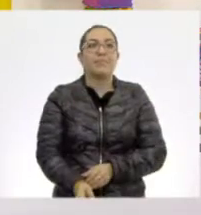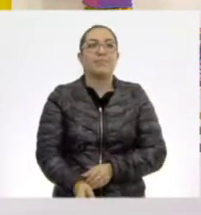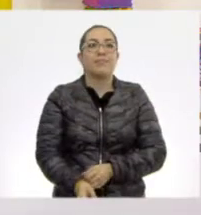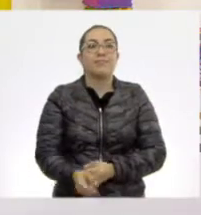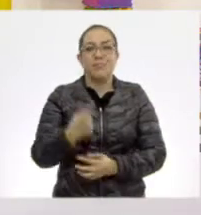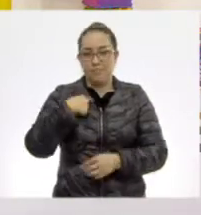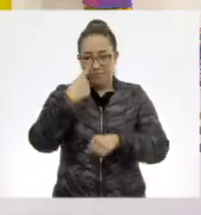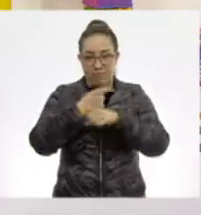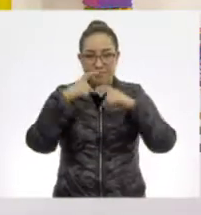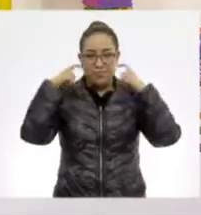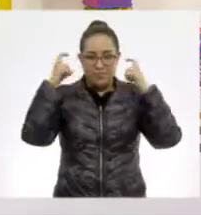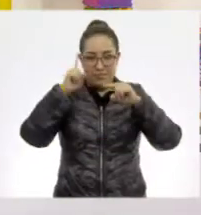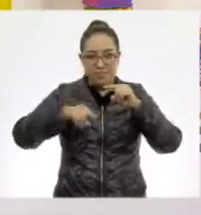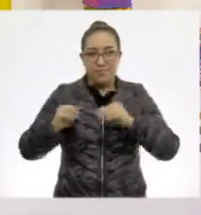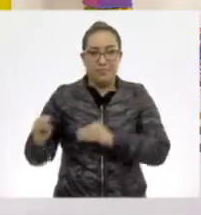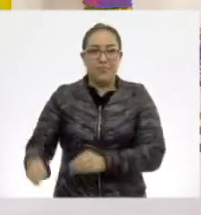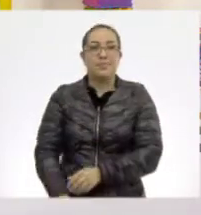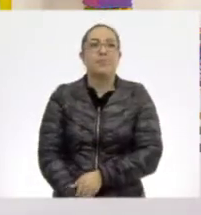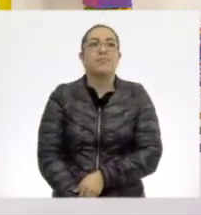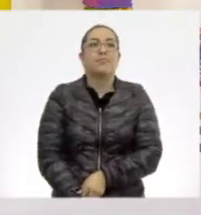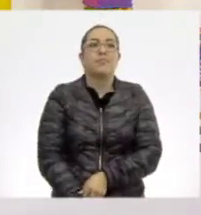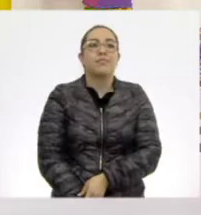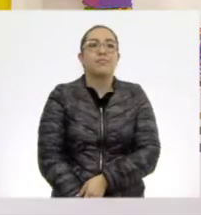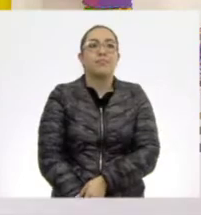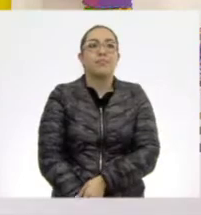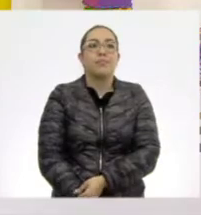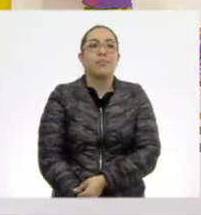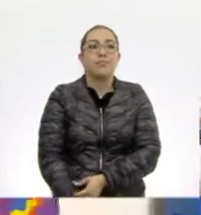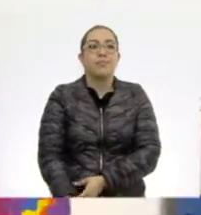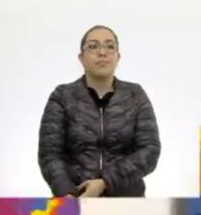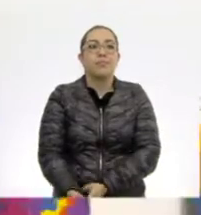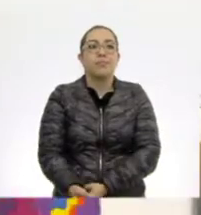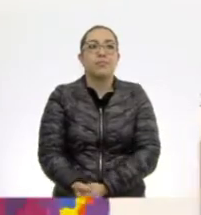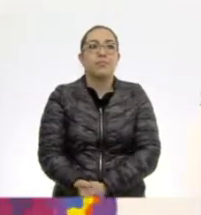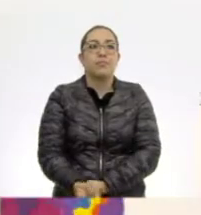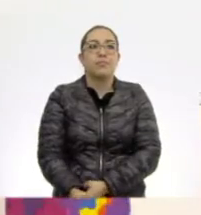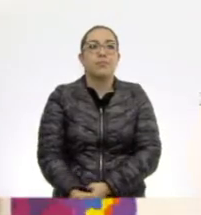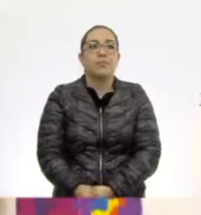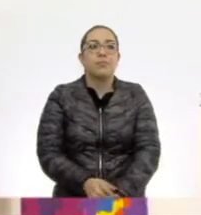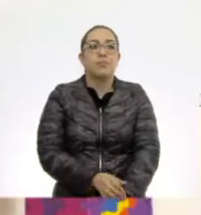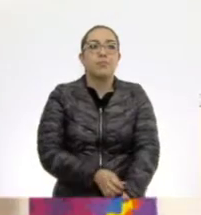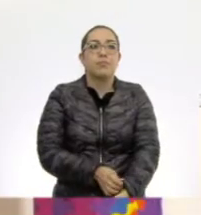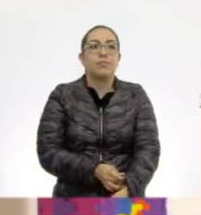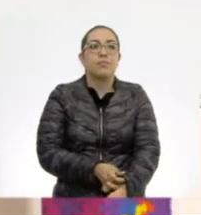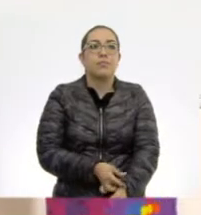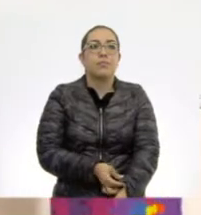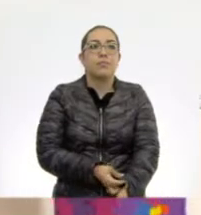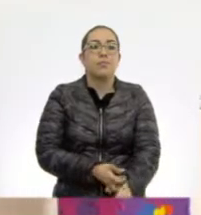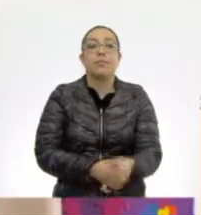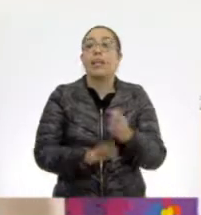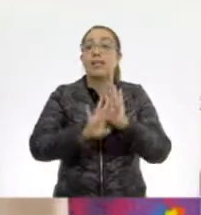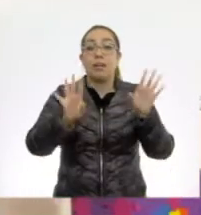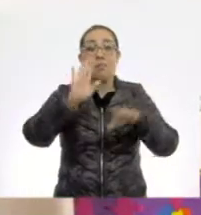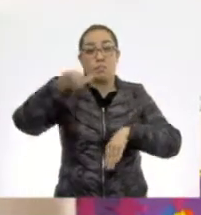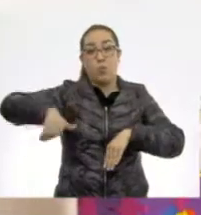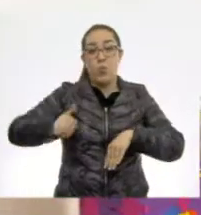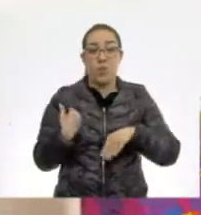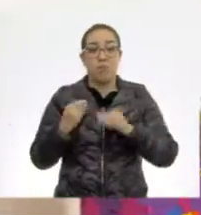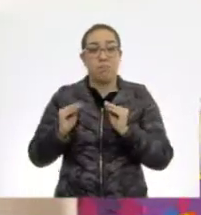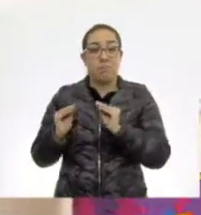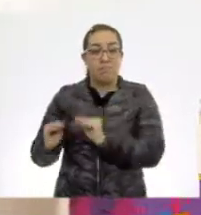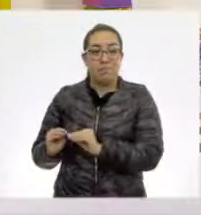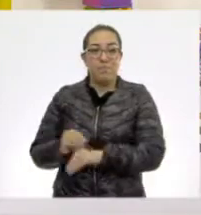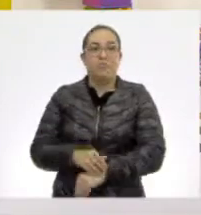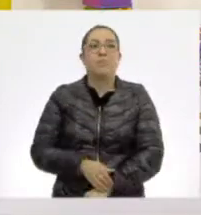también el cubrebocas. Claro que sí, adelante. Con cuidado de no tocarlo en el centro y guardarlo en la bolsita. Oiga,